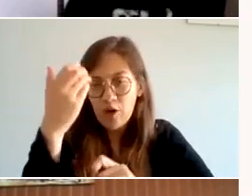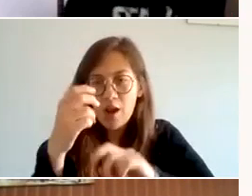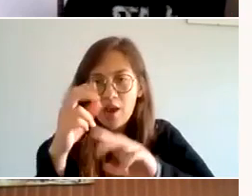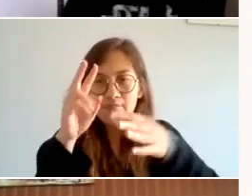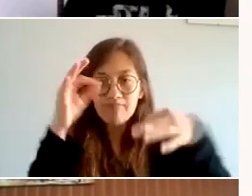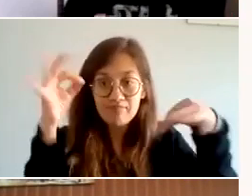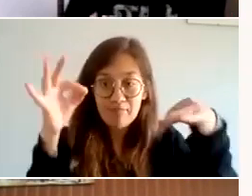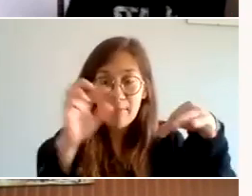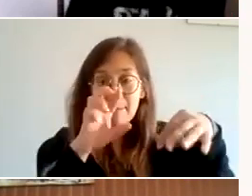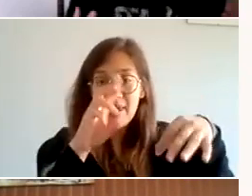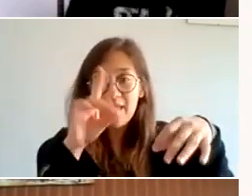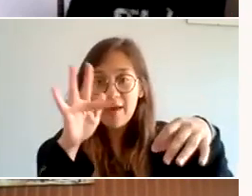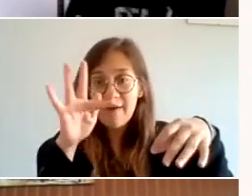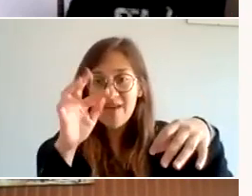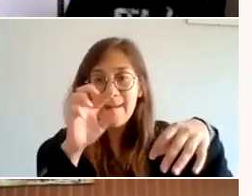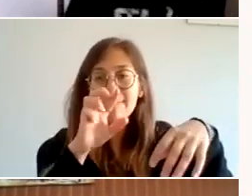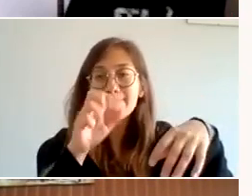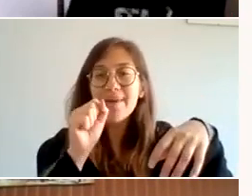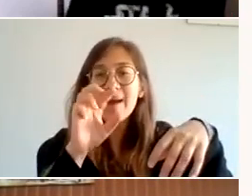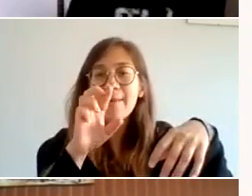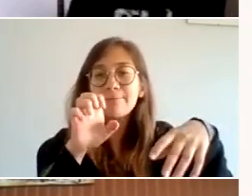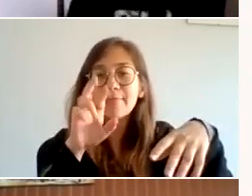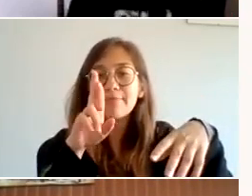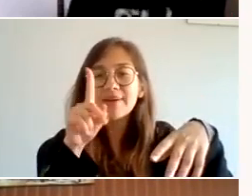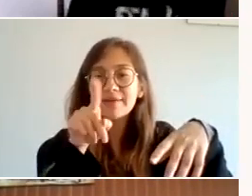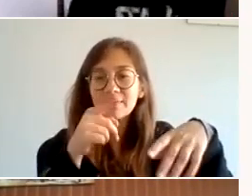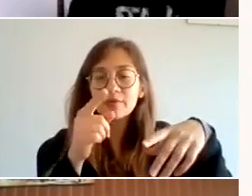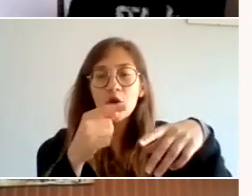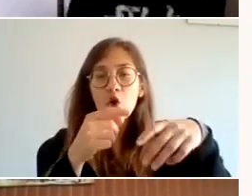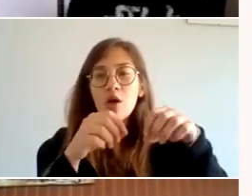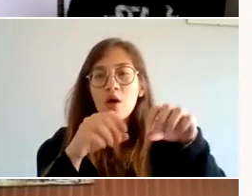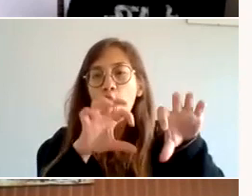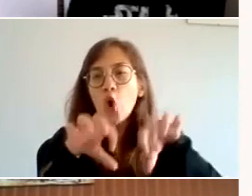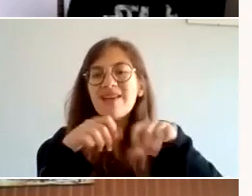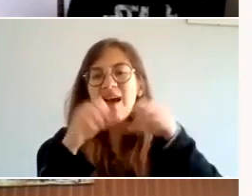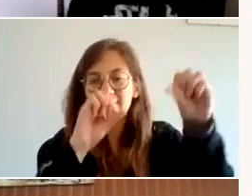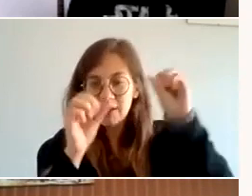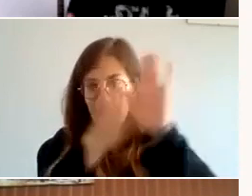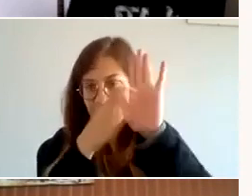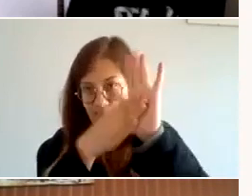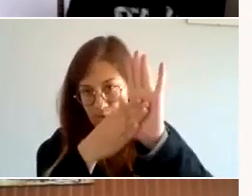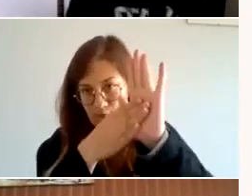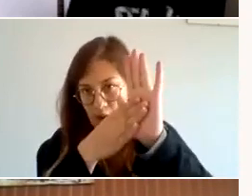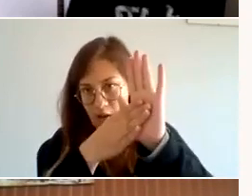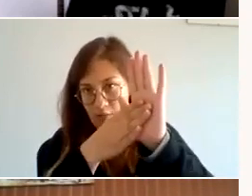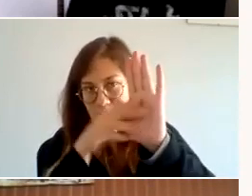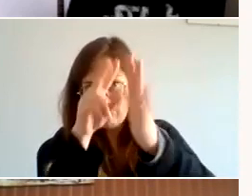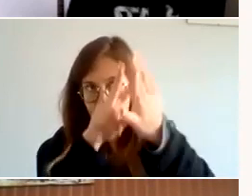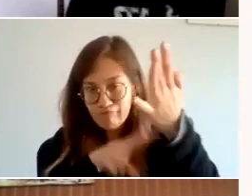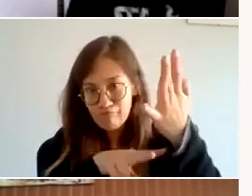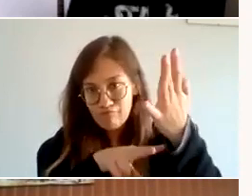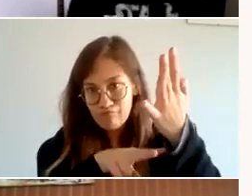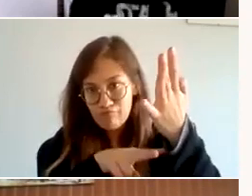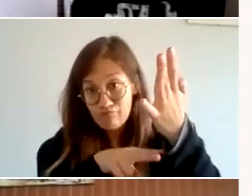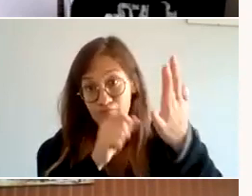papers y contenido oficial, científico, académico, corroborado por otro científico